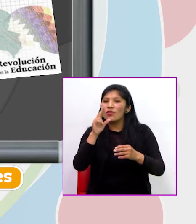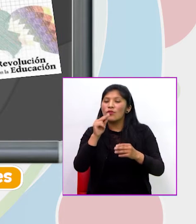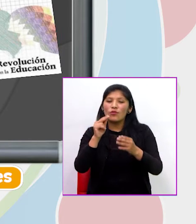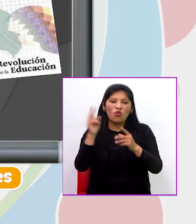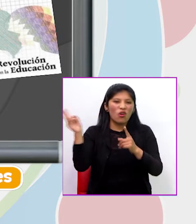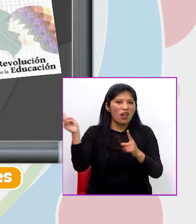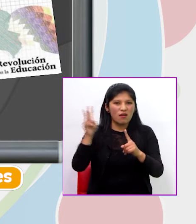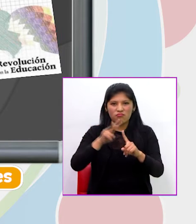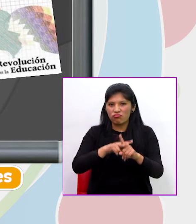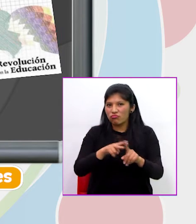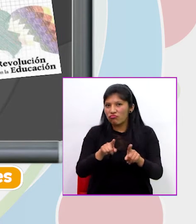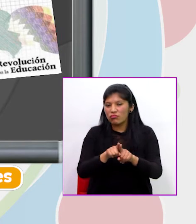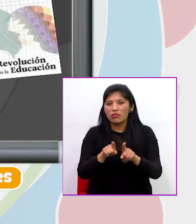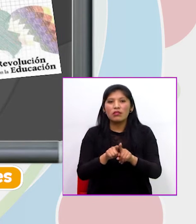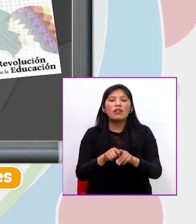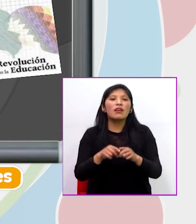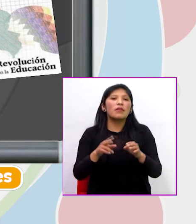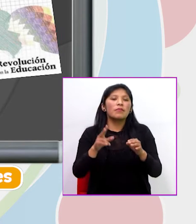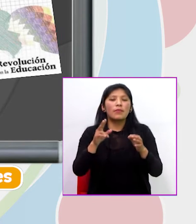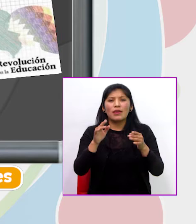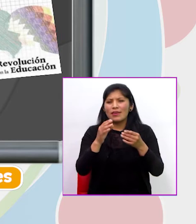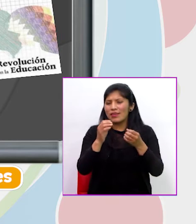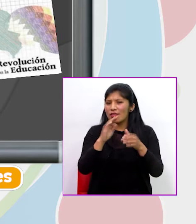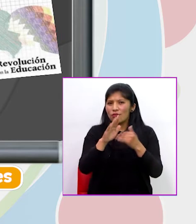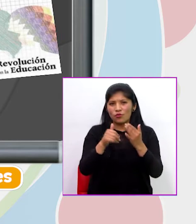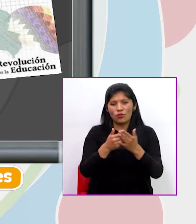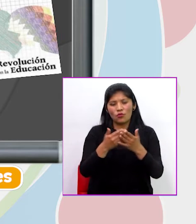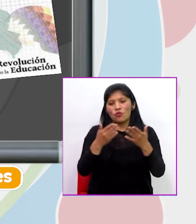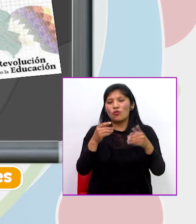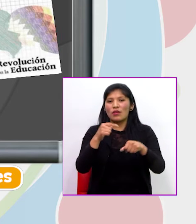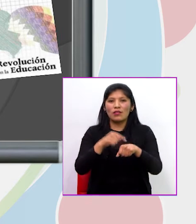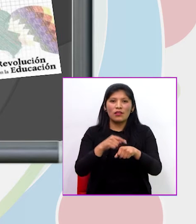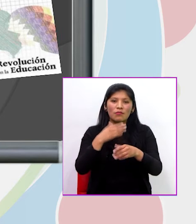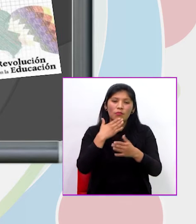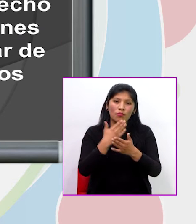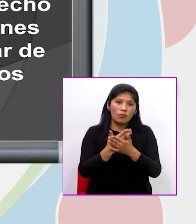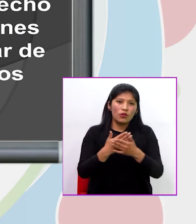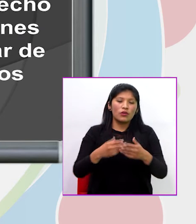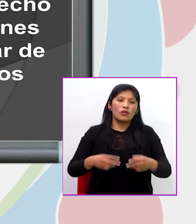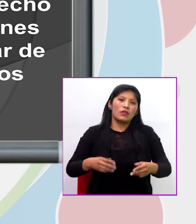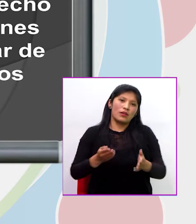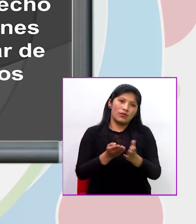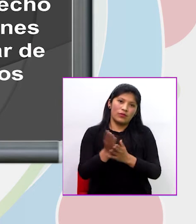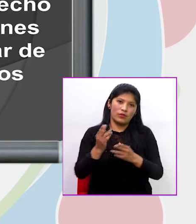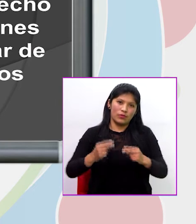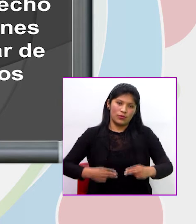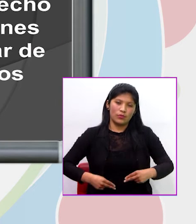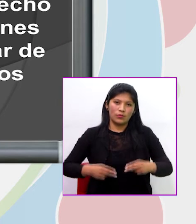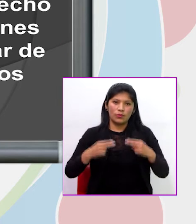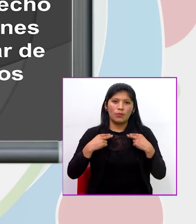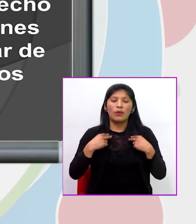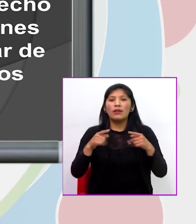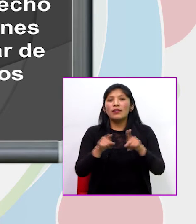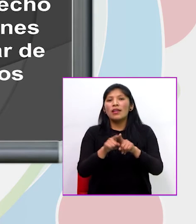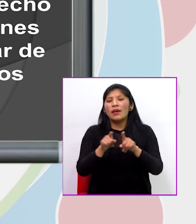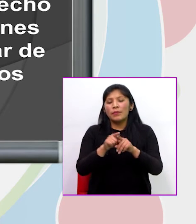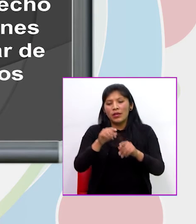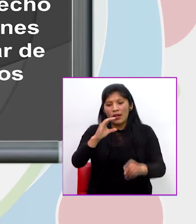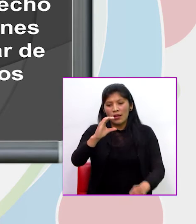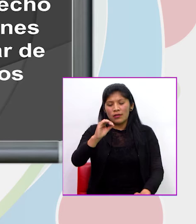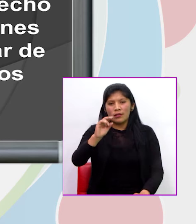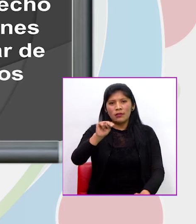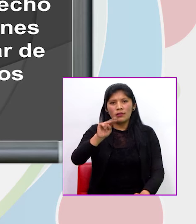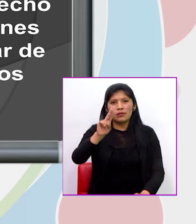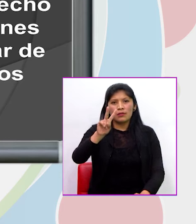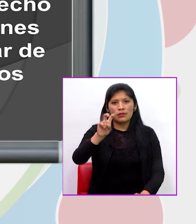violencia, y la vigencia plena de los derechos humanos. La Convención Iberoamericana de